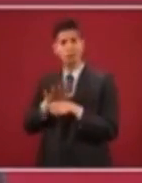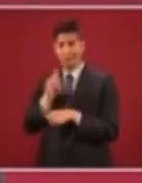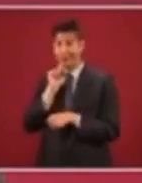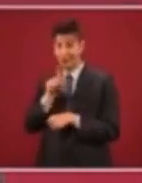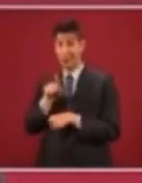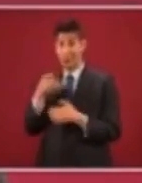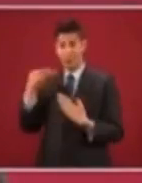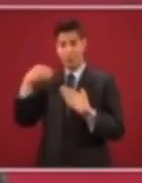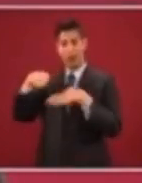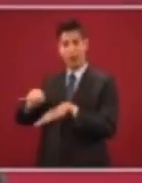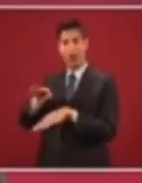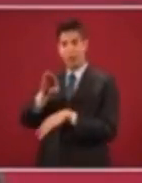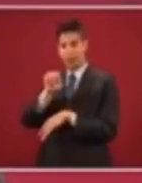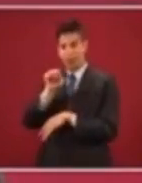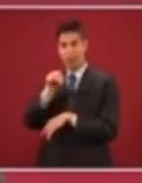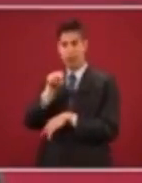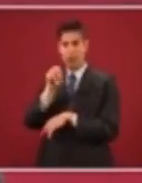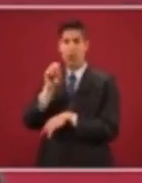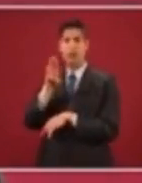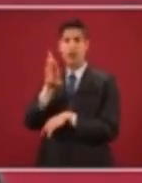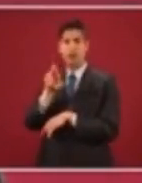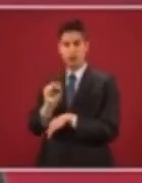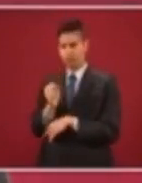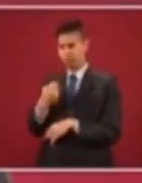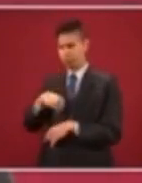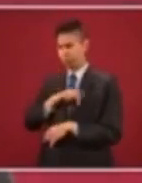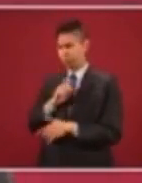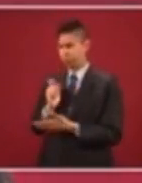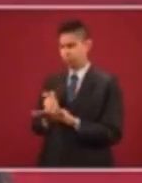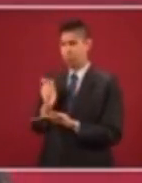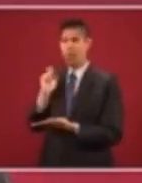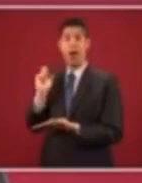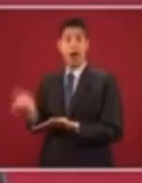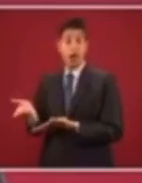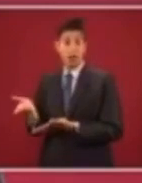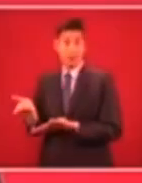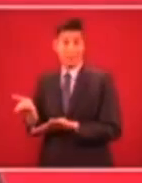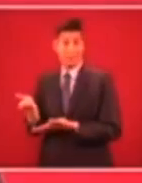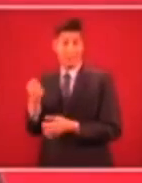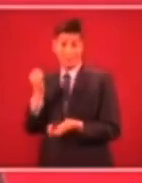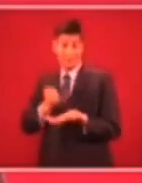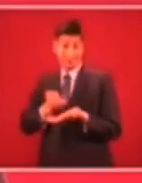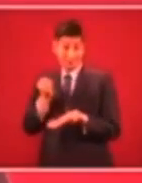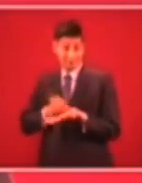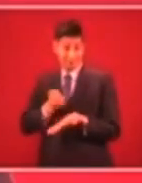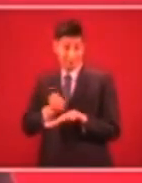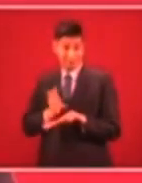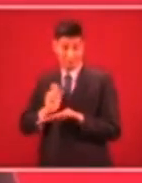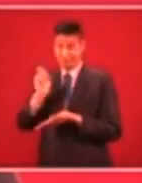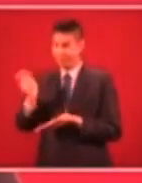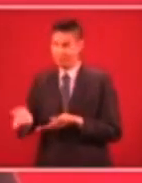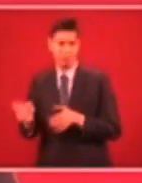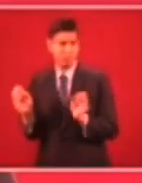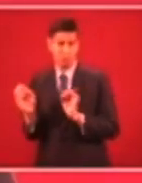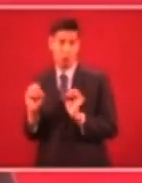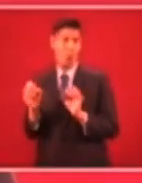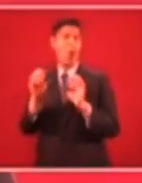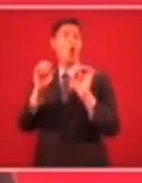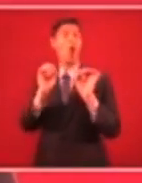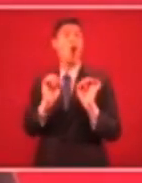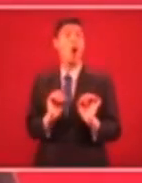pagar el adeudo, solamente el adeudo, los intereses ya no se tendrán que pagar, o se buscará otra bolsa